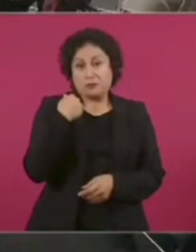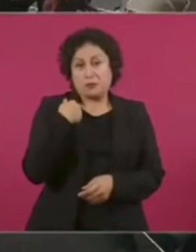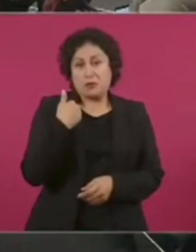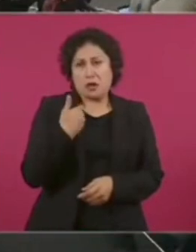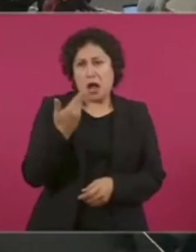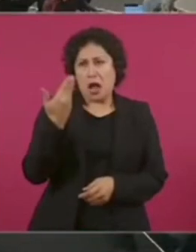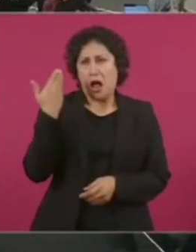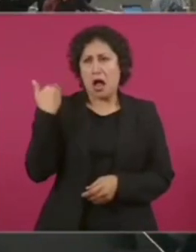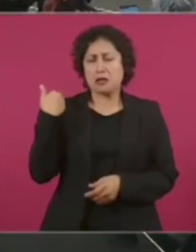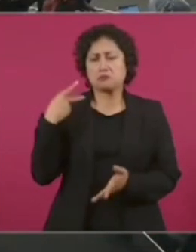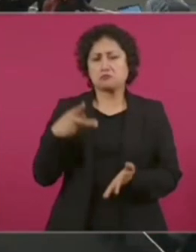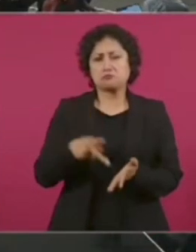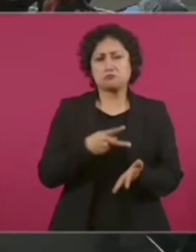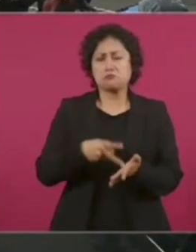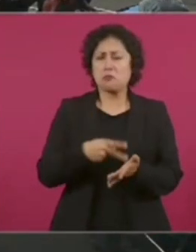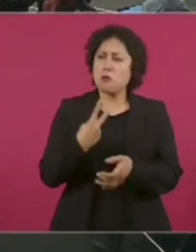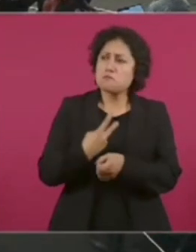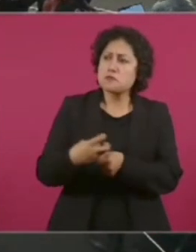años, nunca he ido.